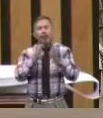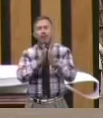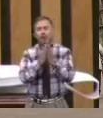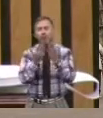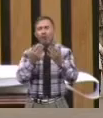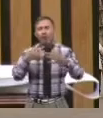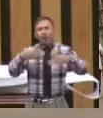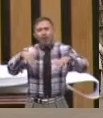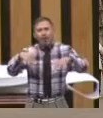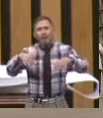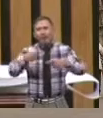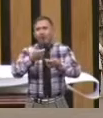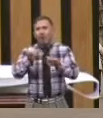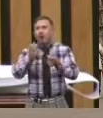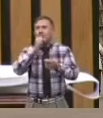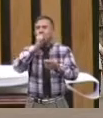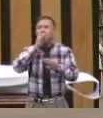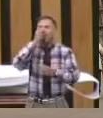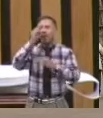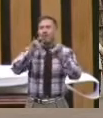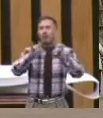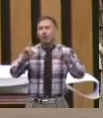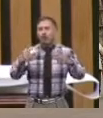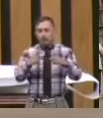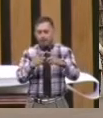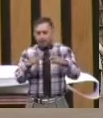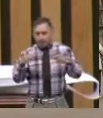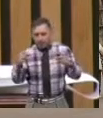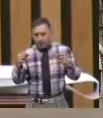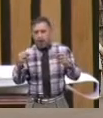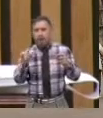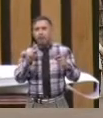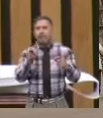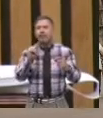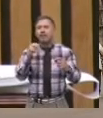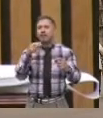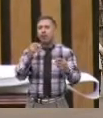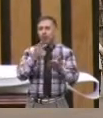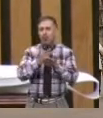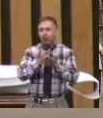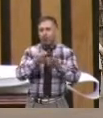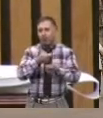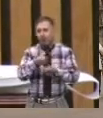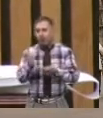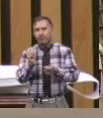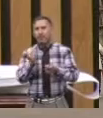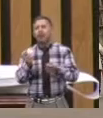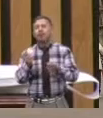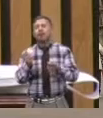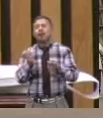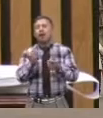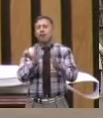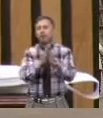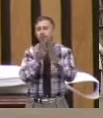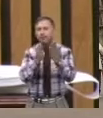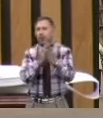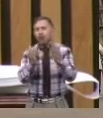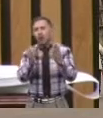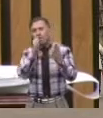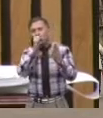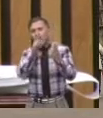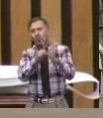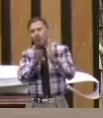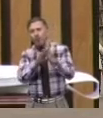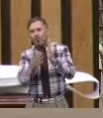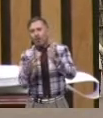propaganda indebida, entrega de tarjetas premia platino, spot de intercampaña e inserciones en revistas,